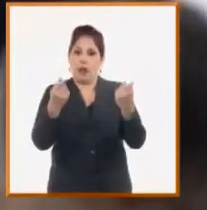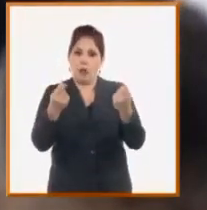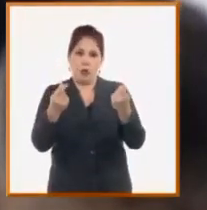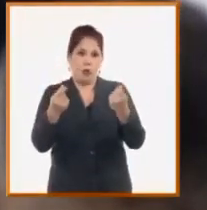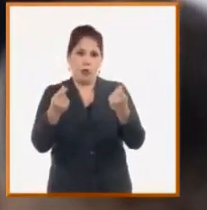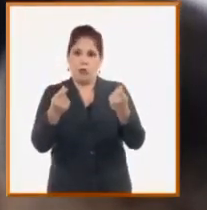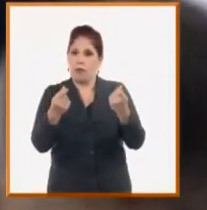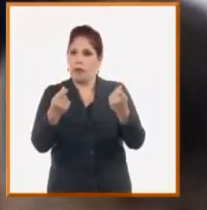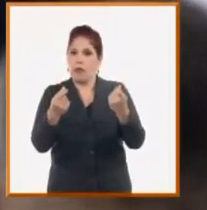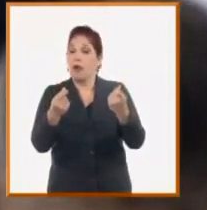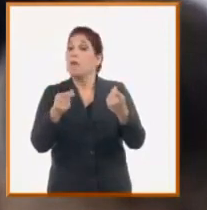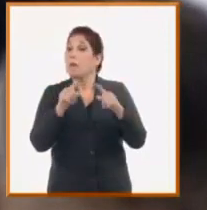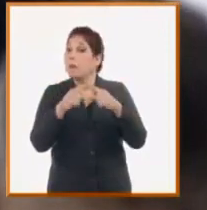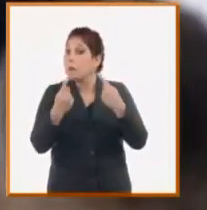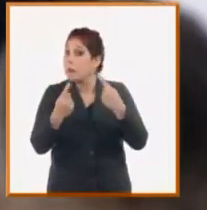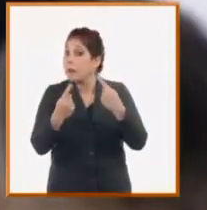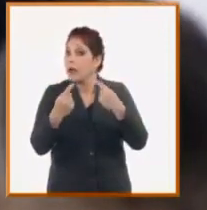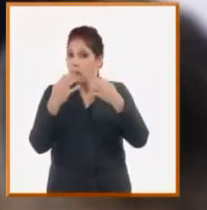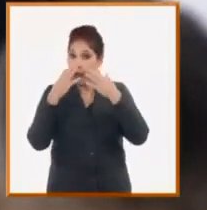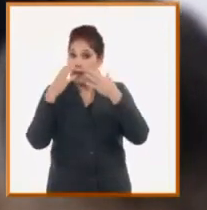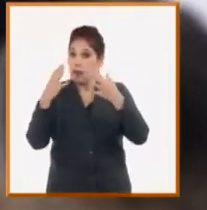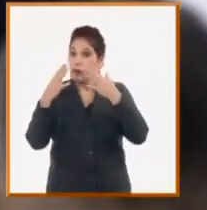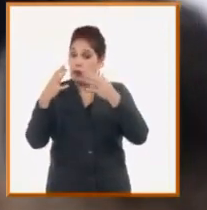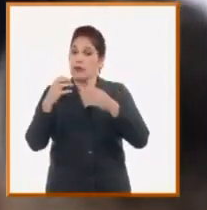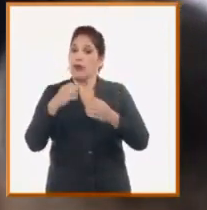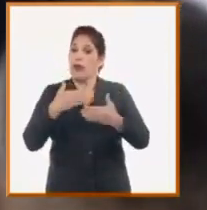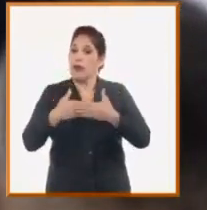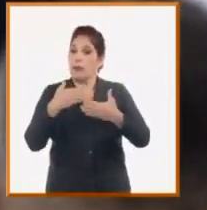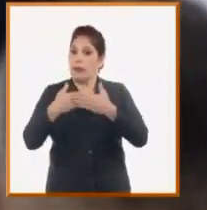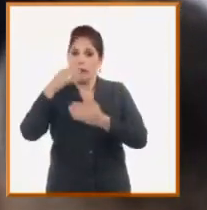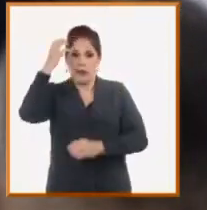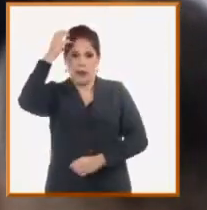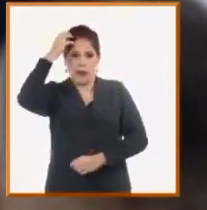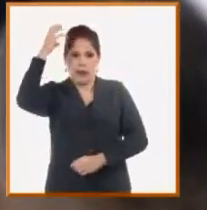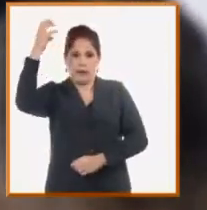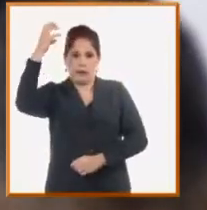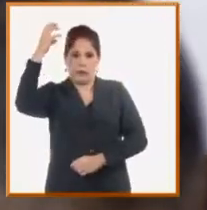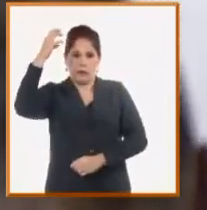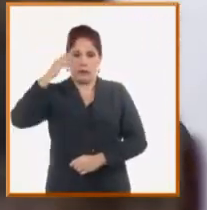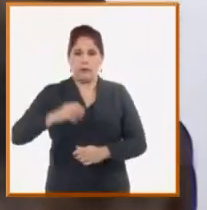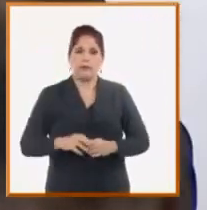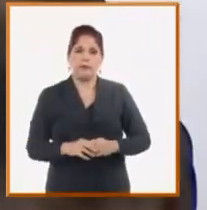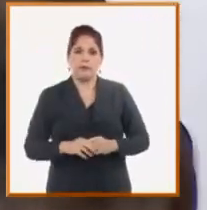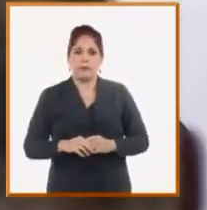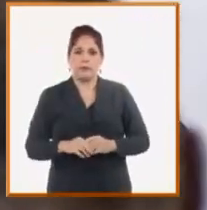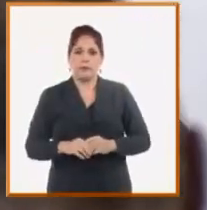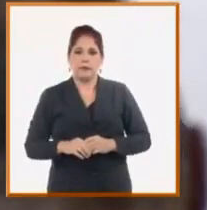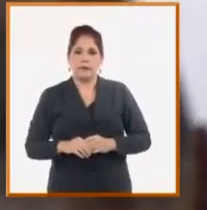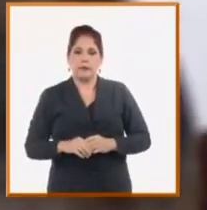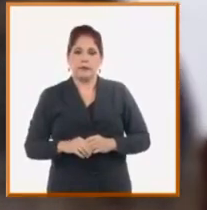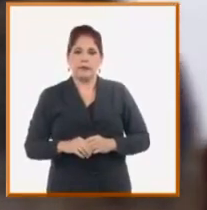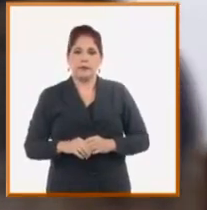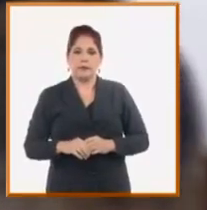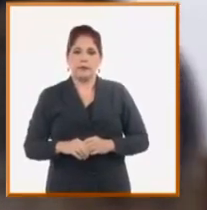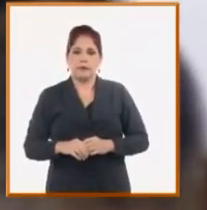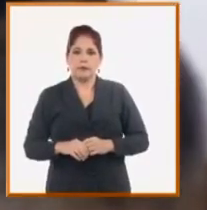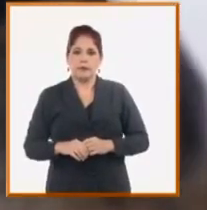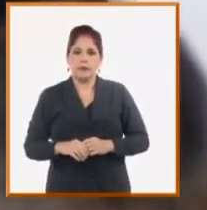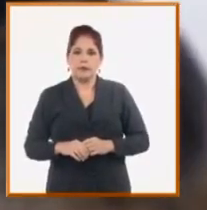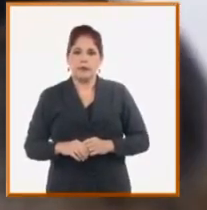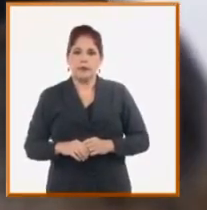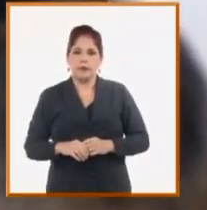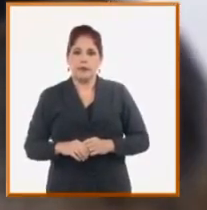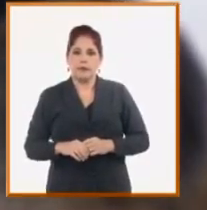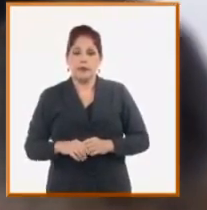sin restarle el rol y el papel a la empresa estatal socialista, que como se ha dicho aquí en más